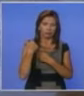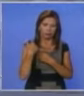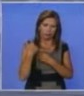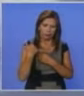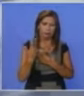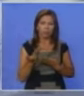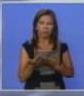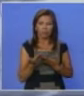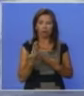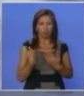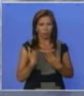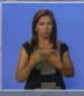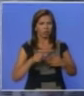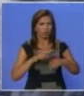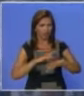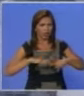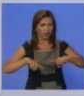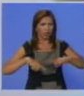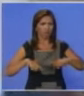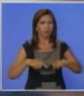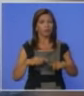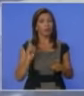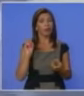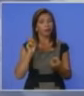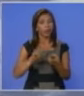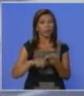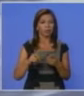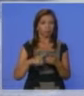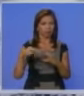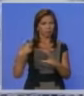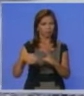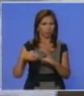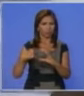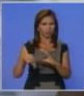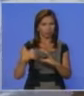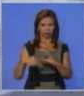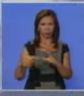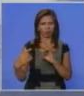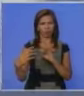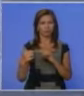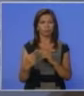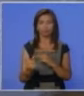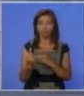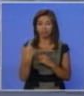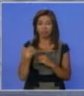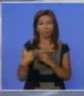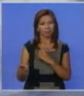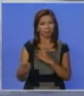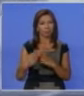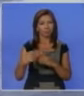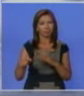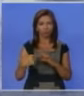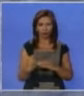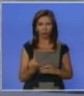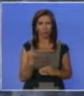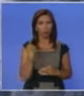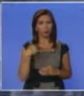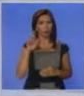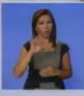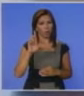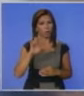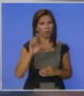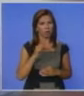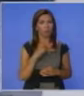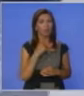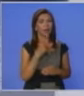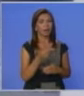en esta casa de salud, nos cuenta que aún se escribe con ella. De hecho, el último mensaje que recibió de su paciente fue este lunes, y en él,